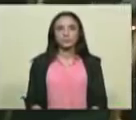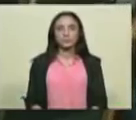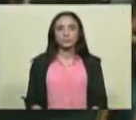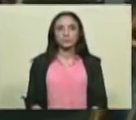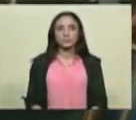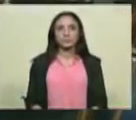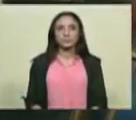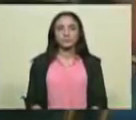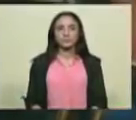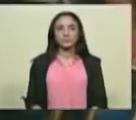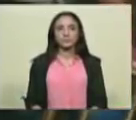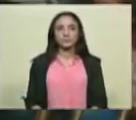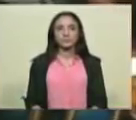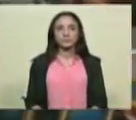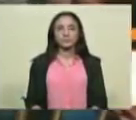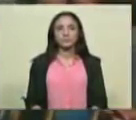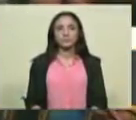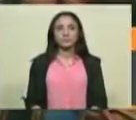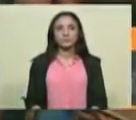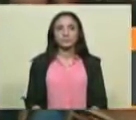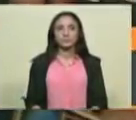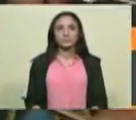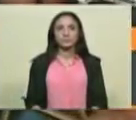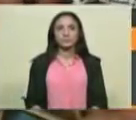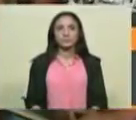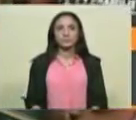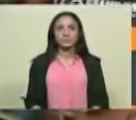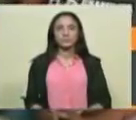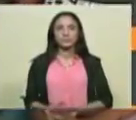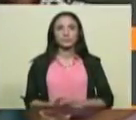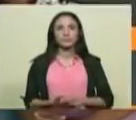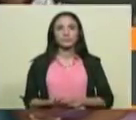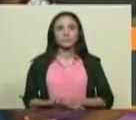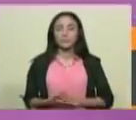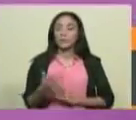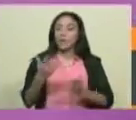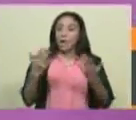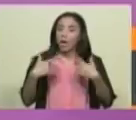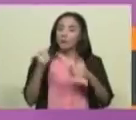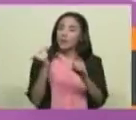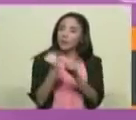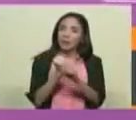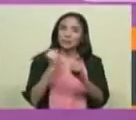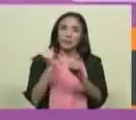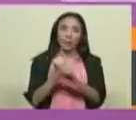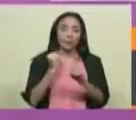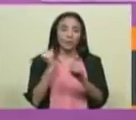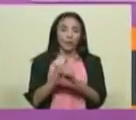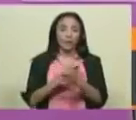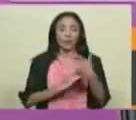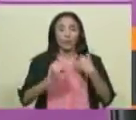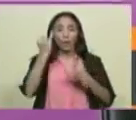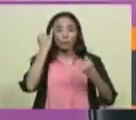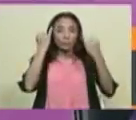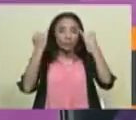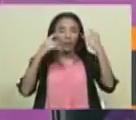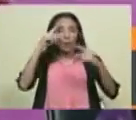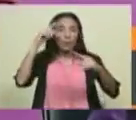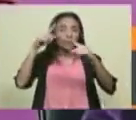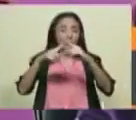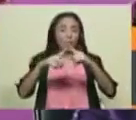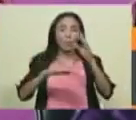Bueno, antes de terminar este acto de la mujer, trabajando por el futuro, creando para el